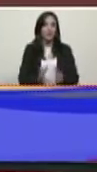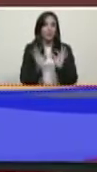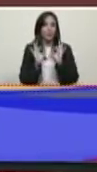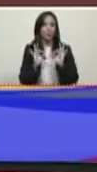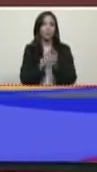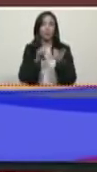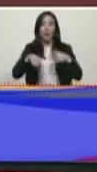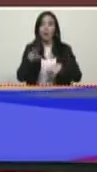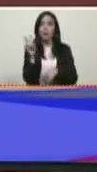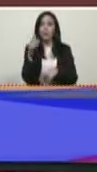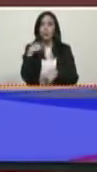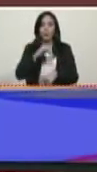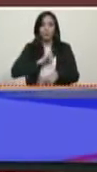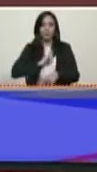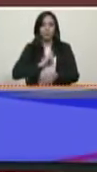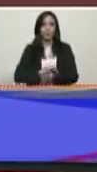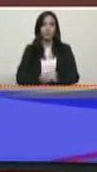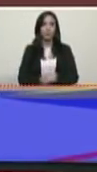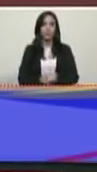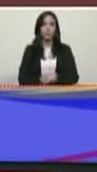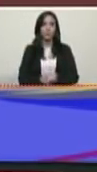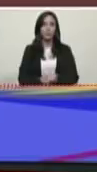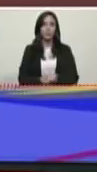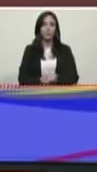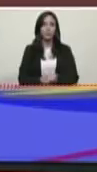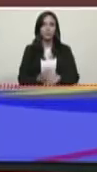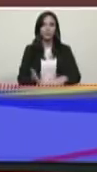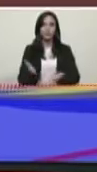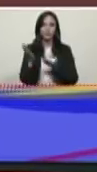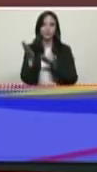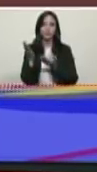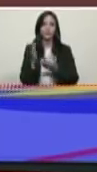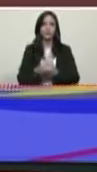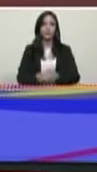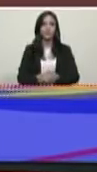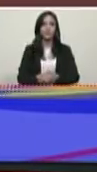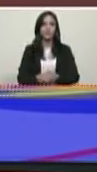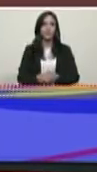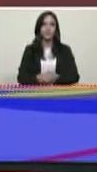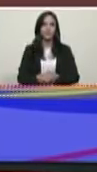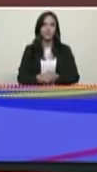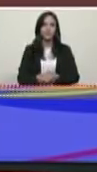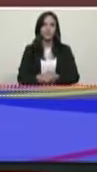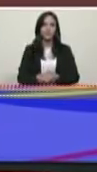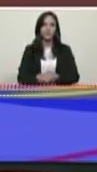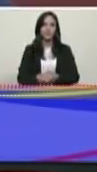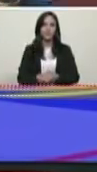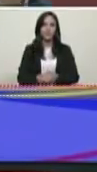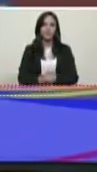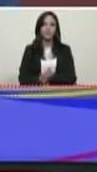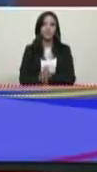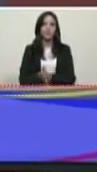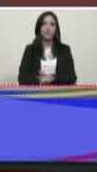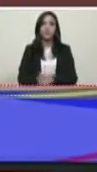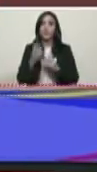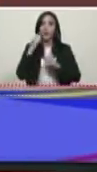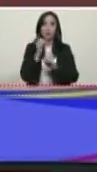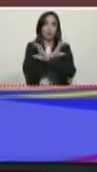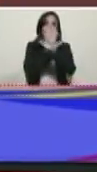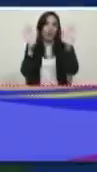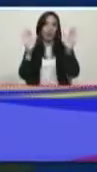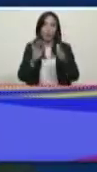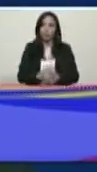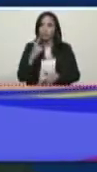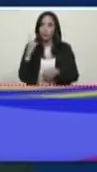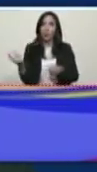disco cuyano o bien se vinculen sé y es claro que disco que